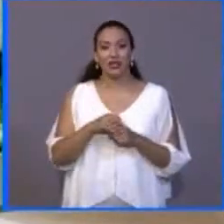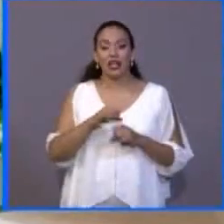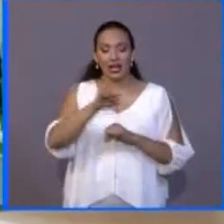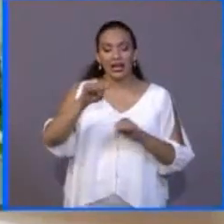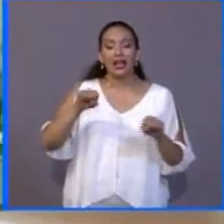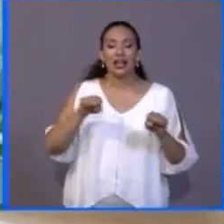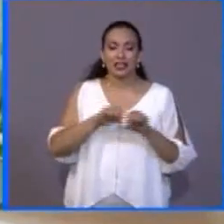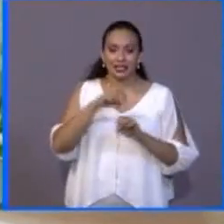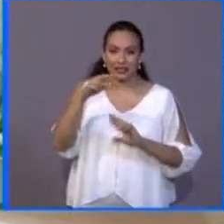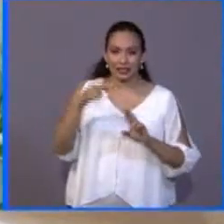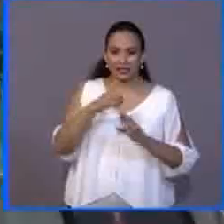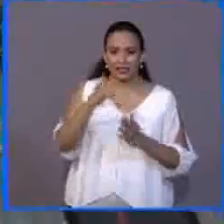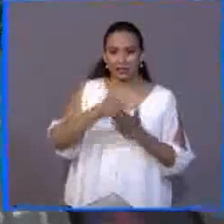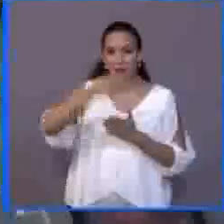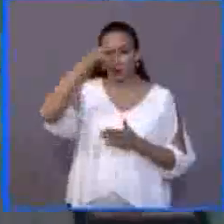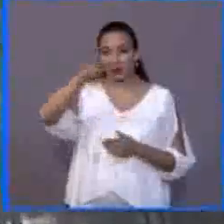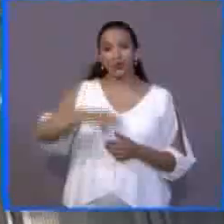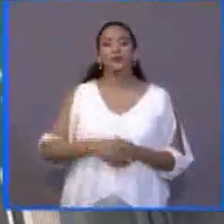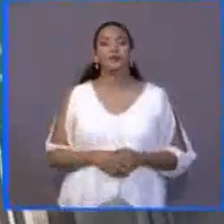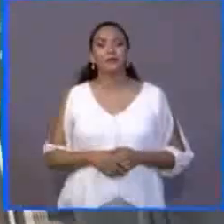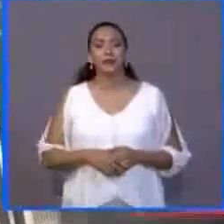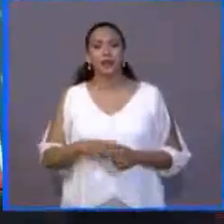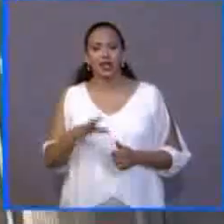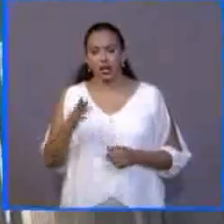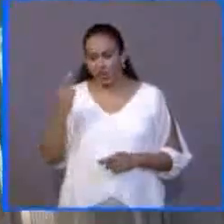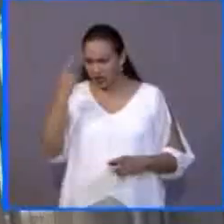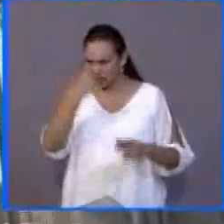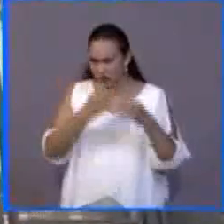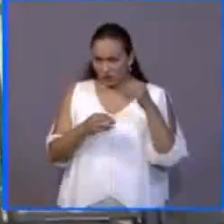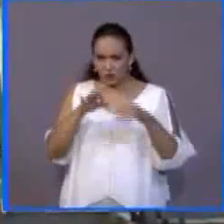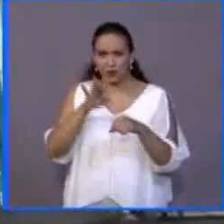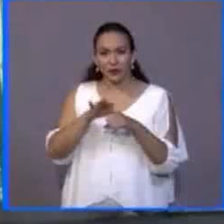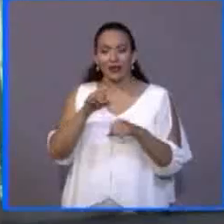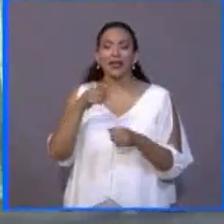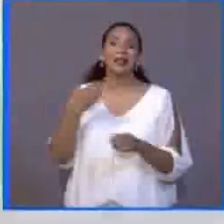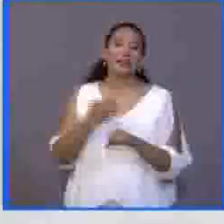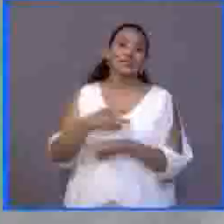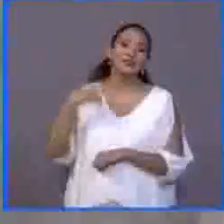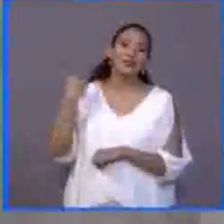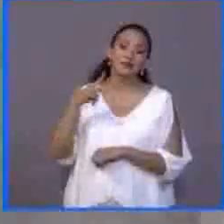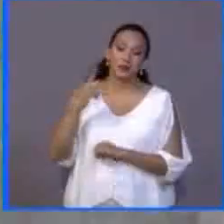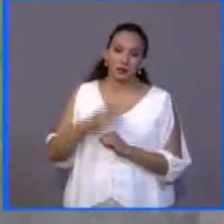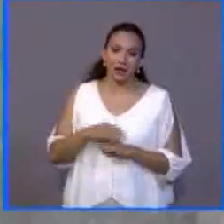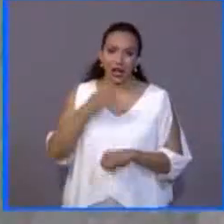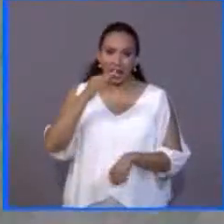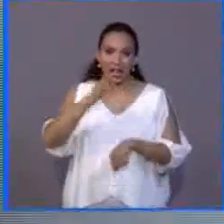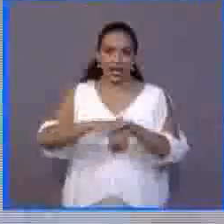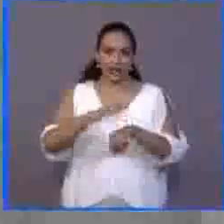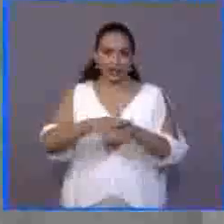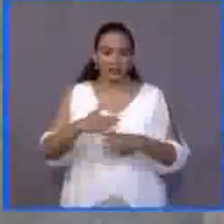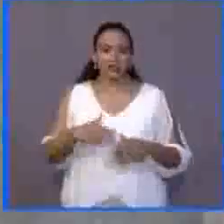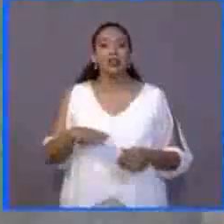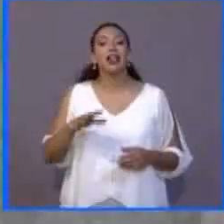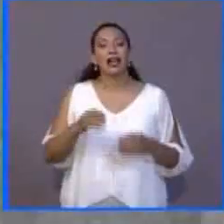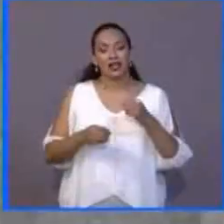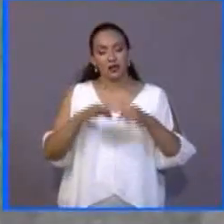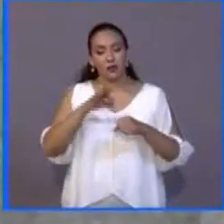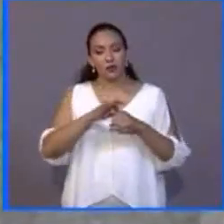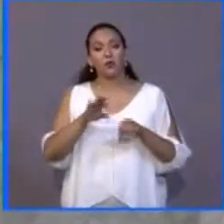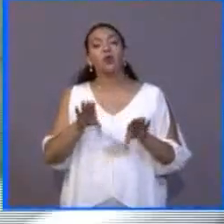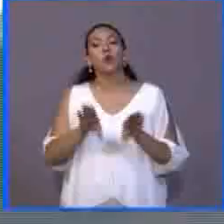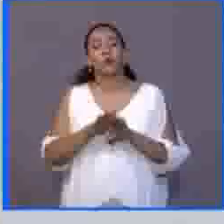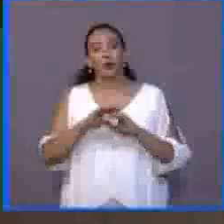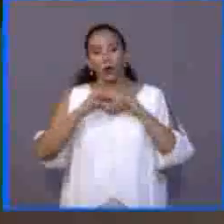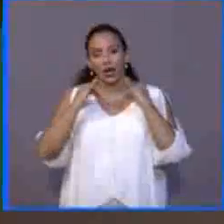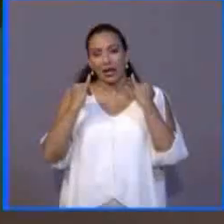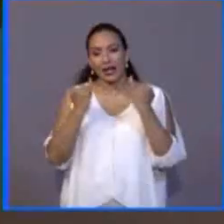Regional Ciudad de México confirmó la resolución del Tribunal Electoral del Estado de Puebla, que ratificó la validez de la elección en la Junta